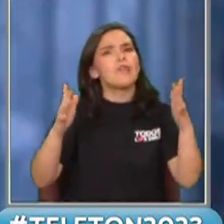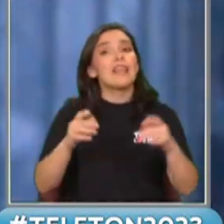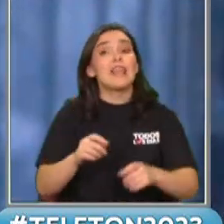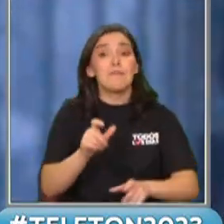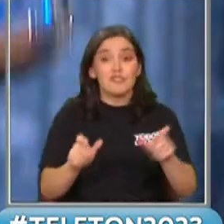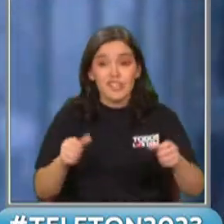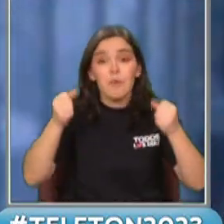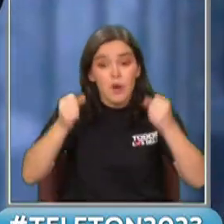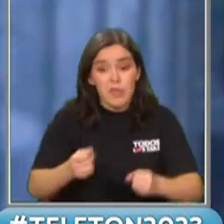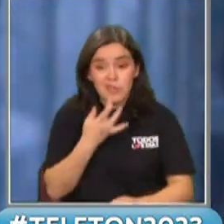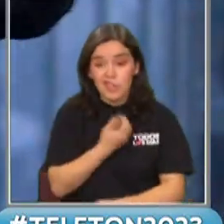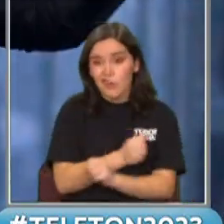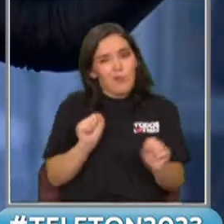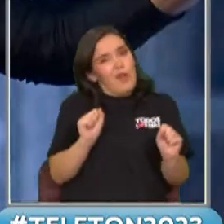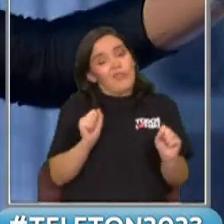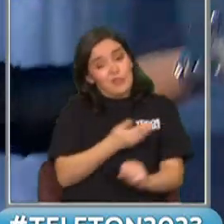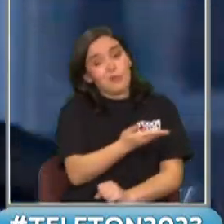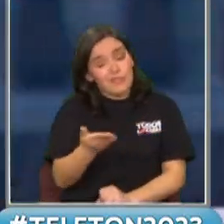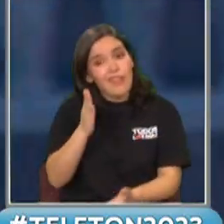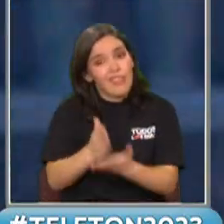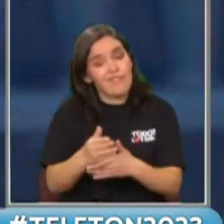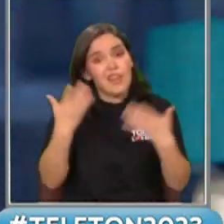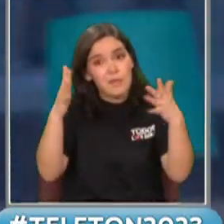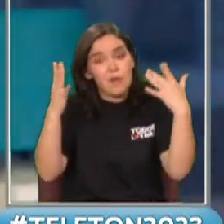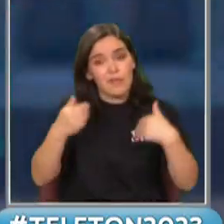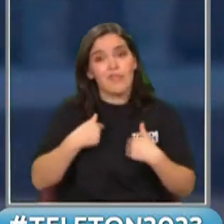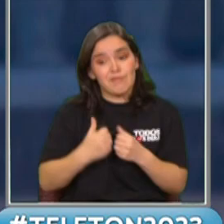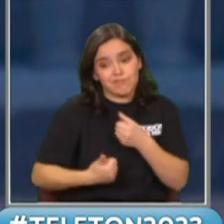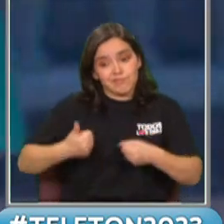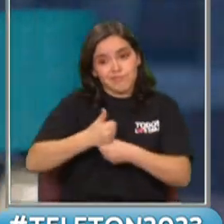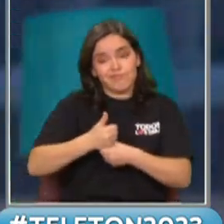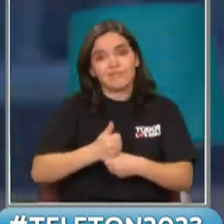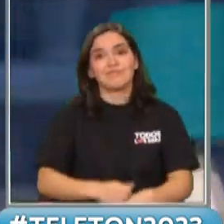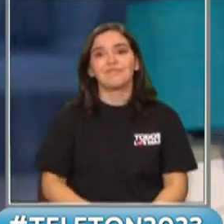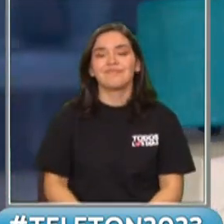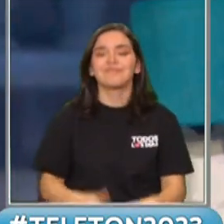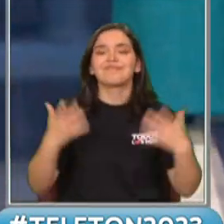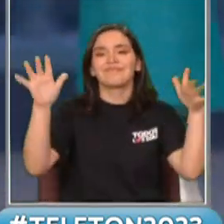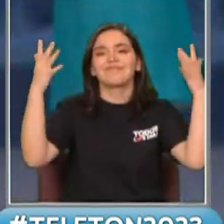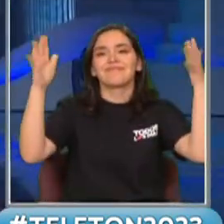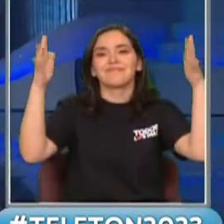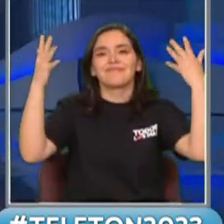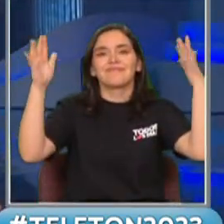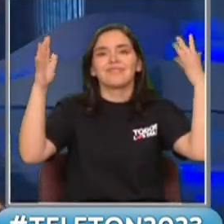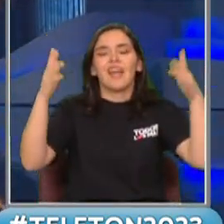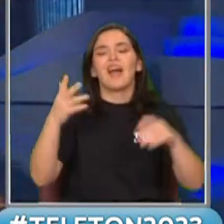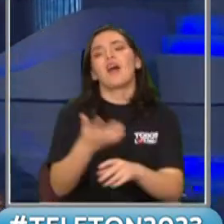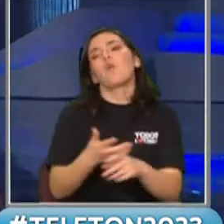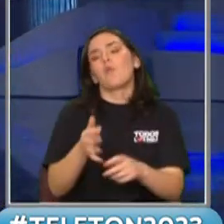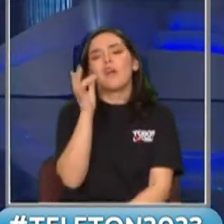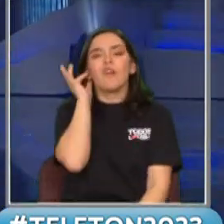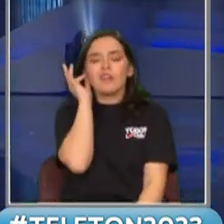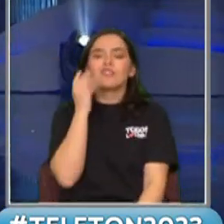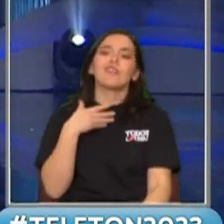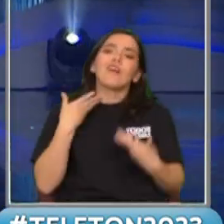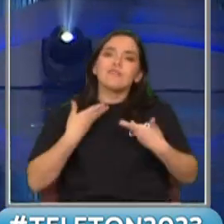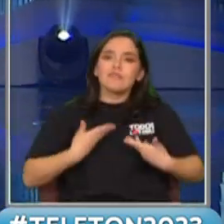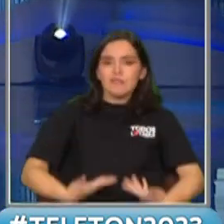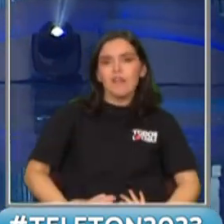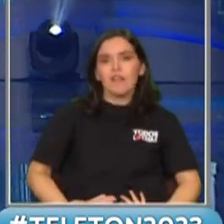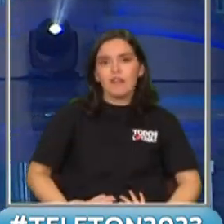porque yo no puedo así que ustedes van a tener que aplaudir por mí hoy día bravo bravo Ay huevona que estoy cansada